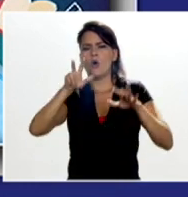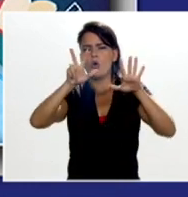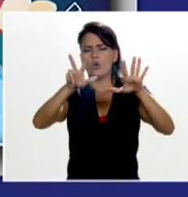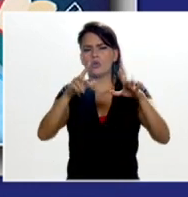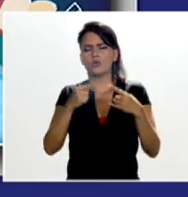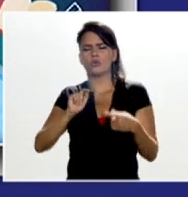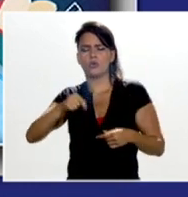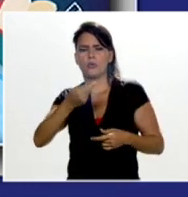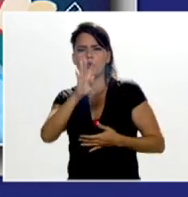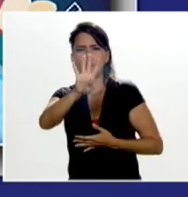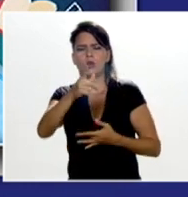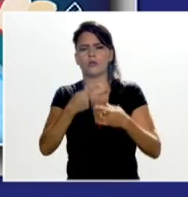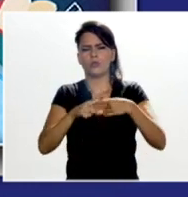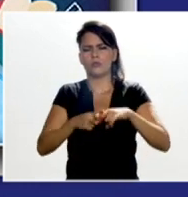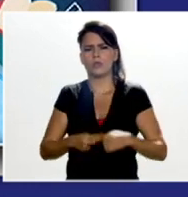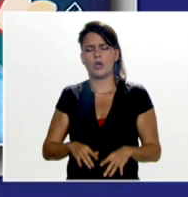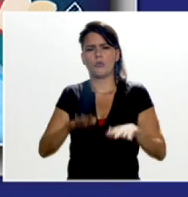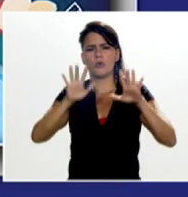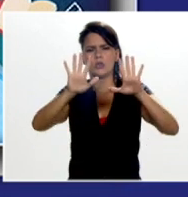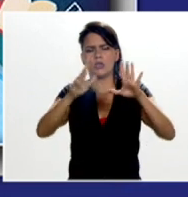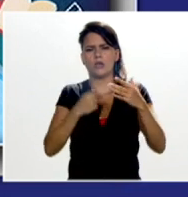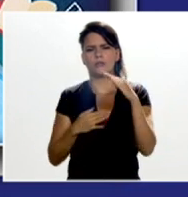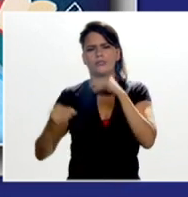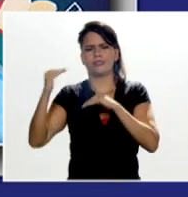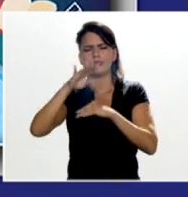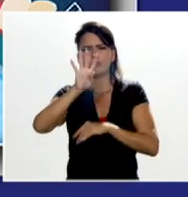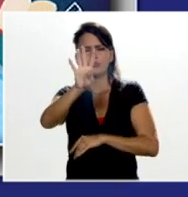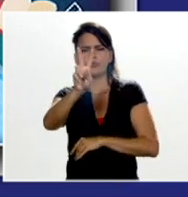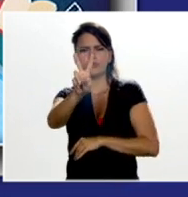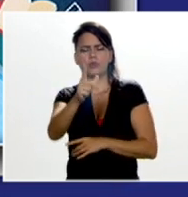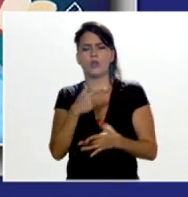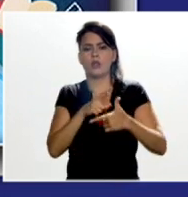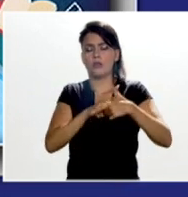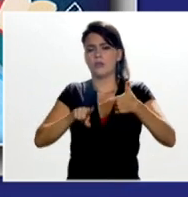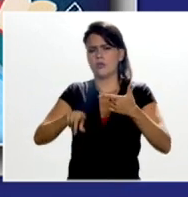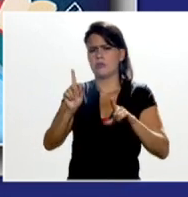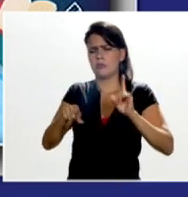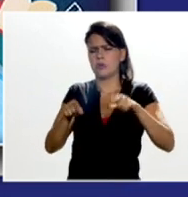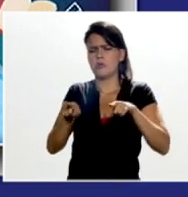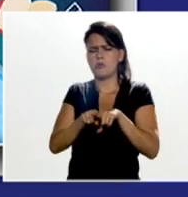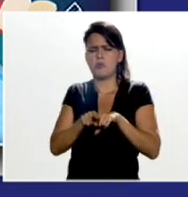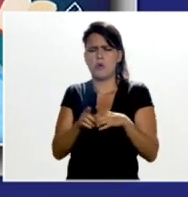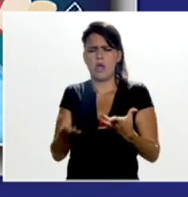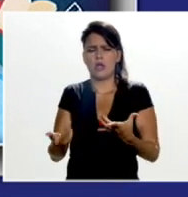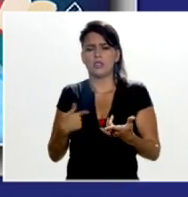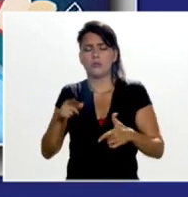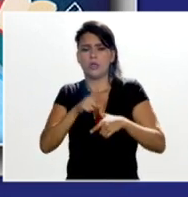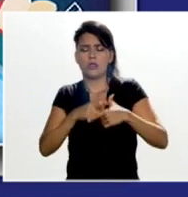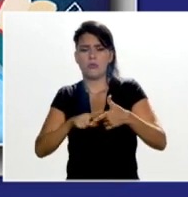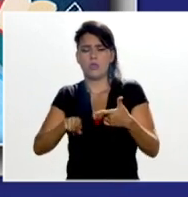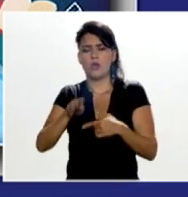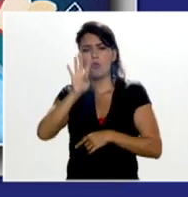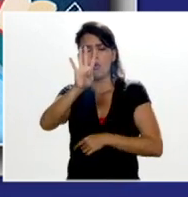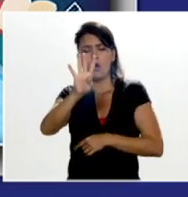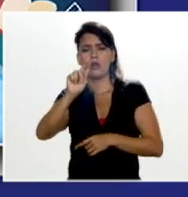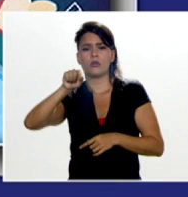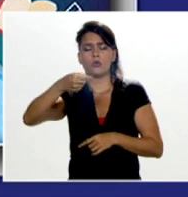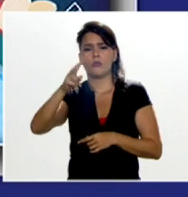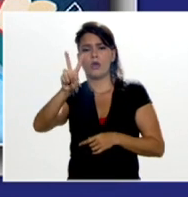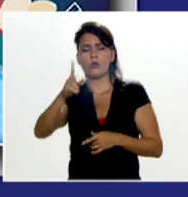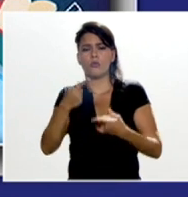10 a la 42. La división es similar. Por ejemplo, si tenemos que dividir 4,2 por 10 a la